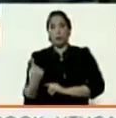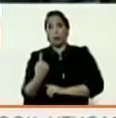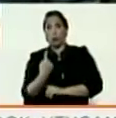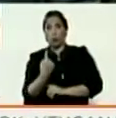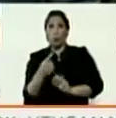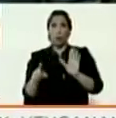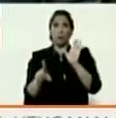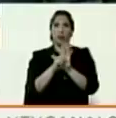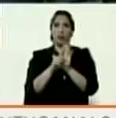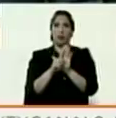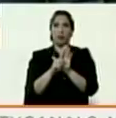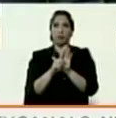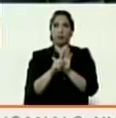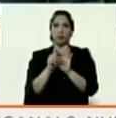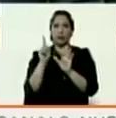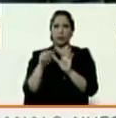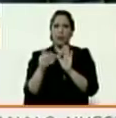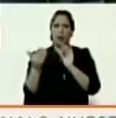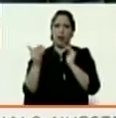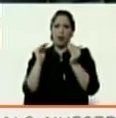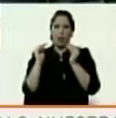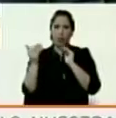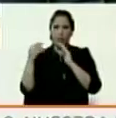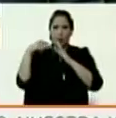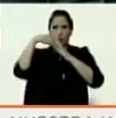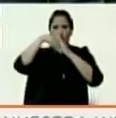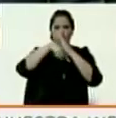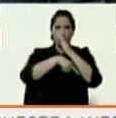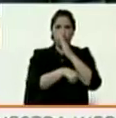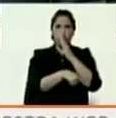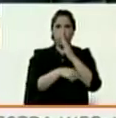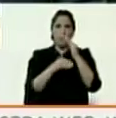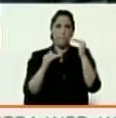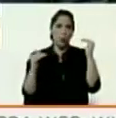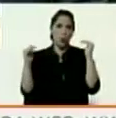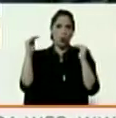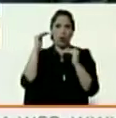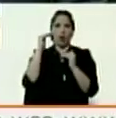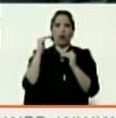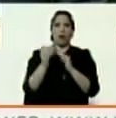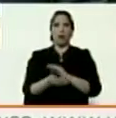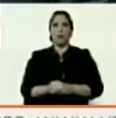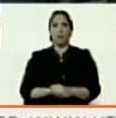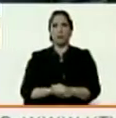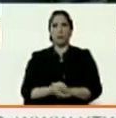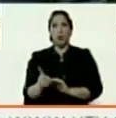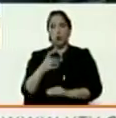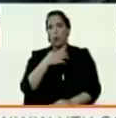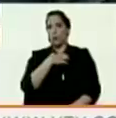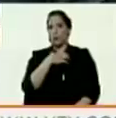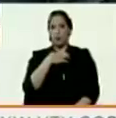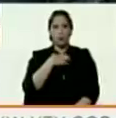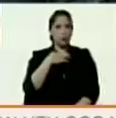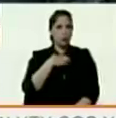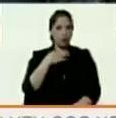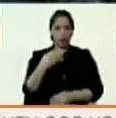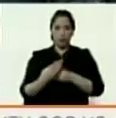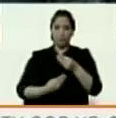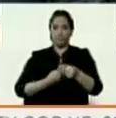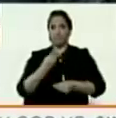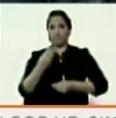legal, sino ético y profundamente moral. No puede